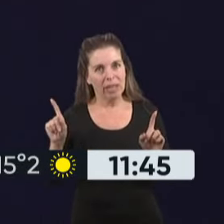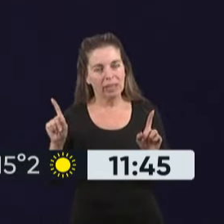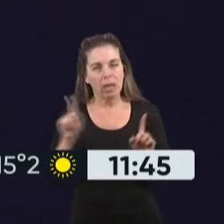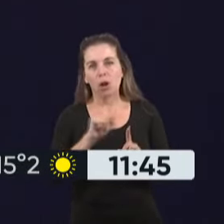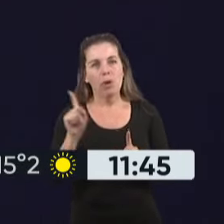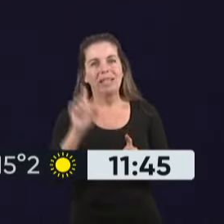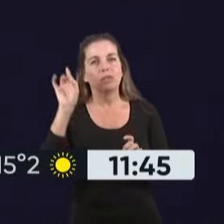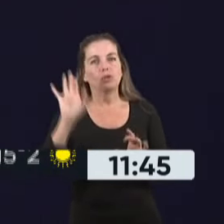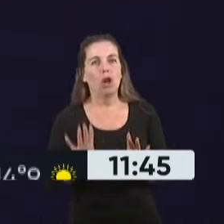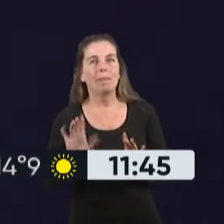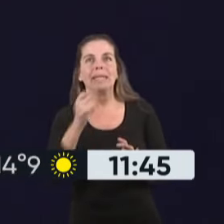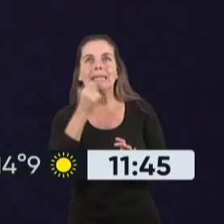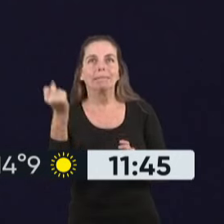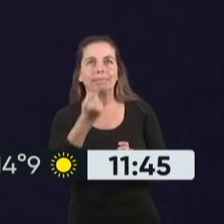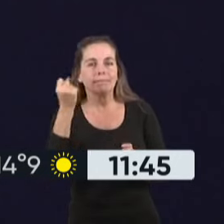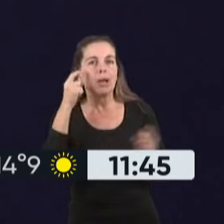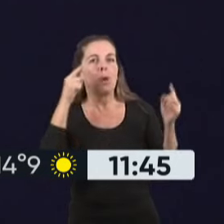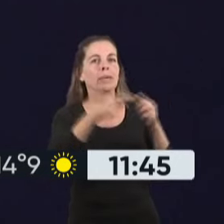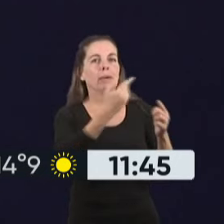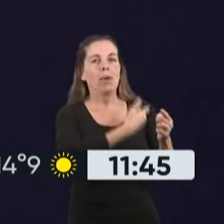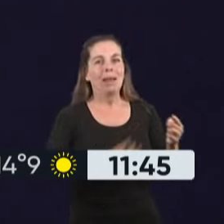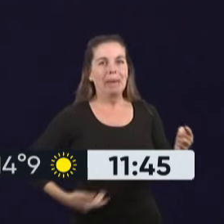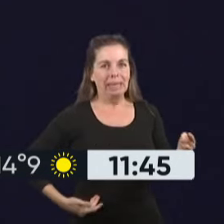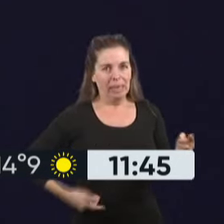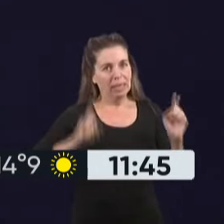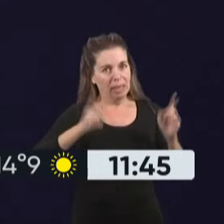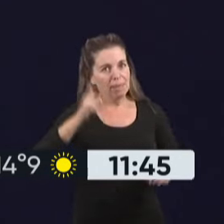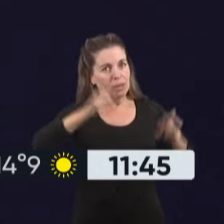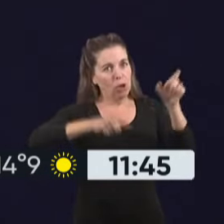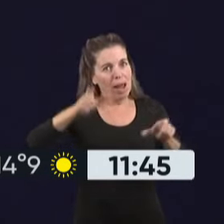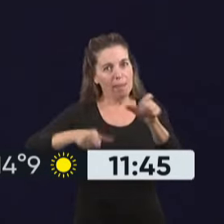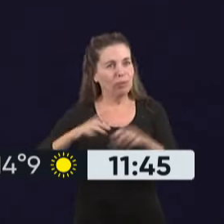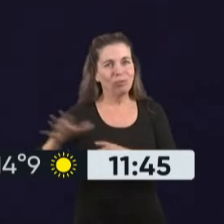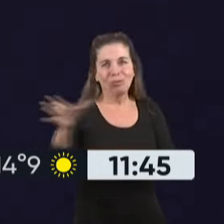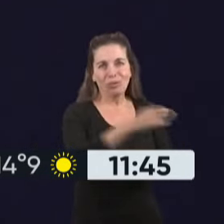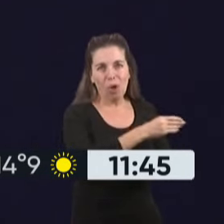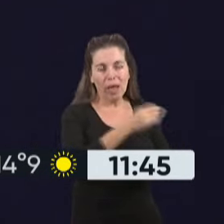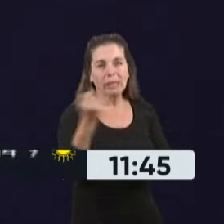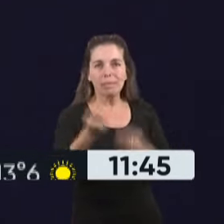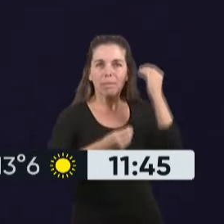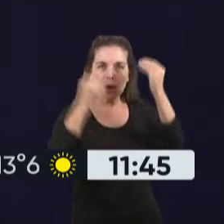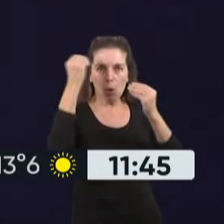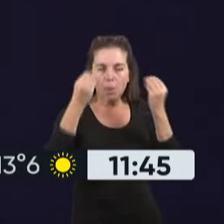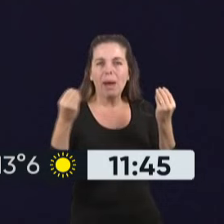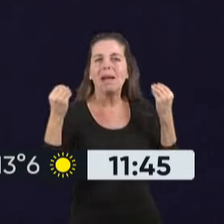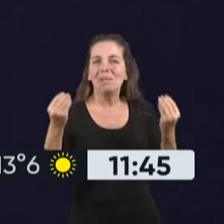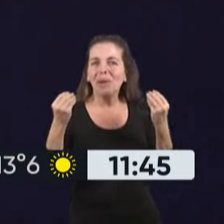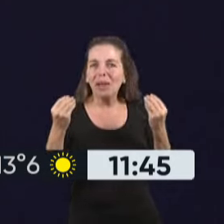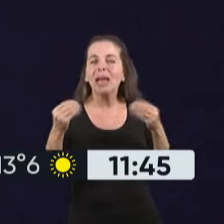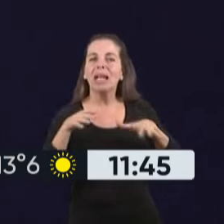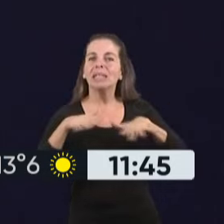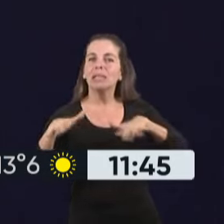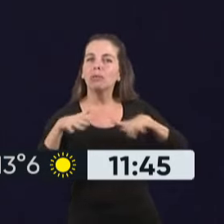solo le importa al presidente, le importa a todos los argentinos, porque la decadencia argentina en parte está dada